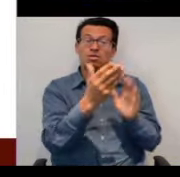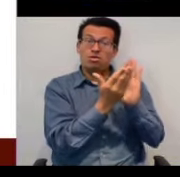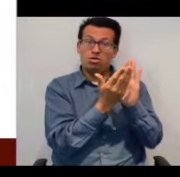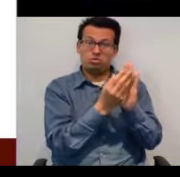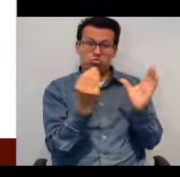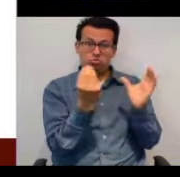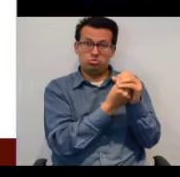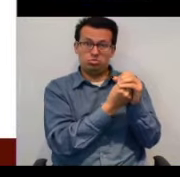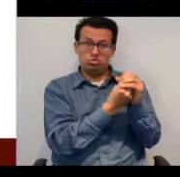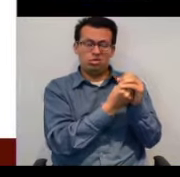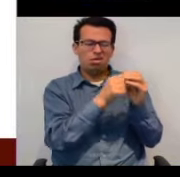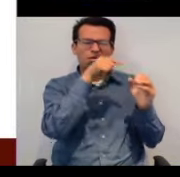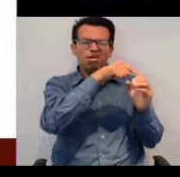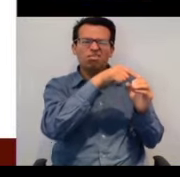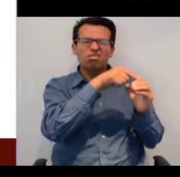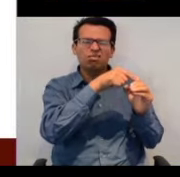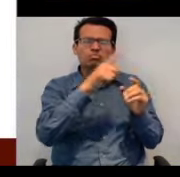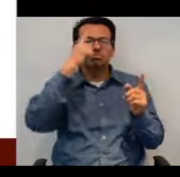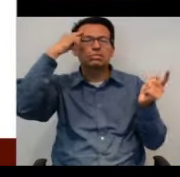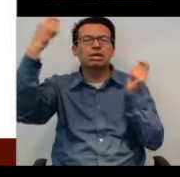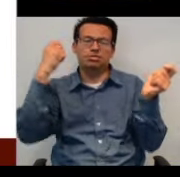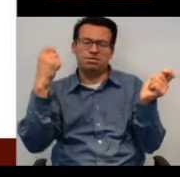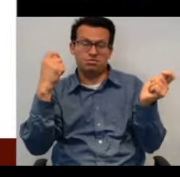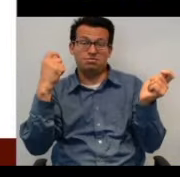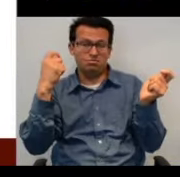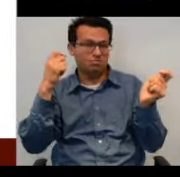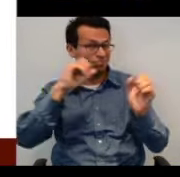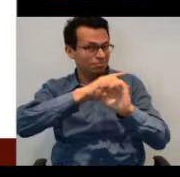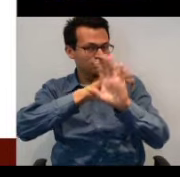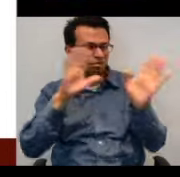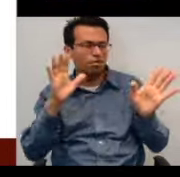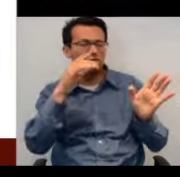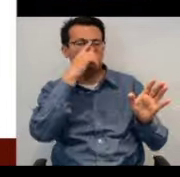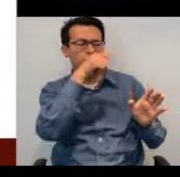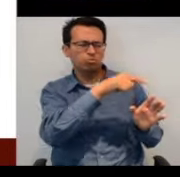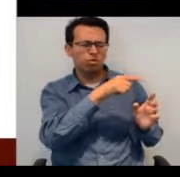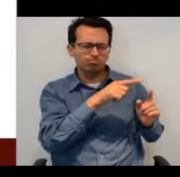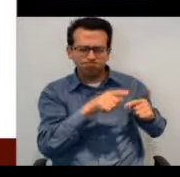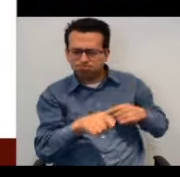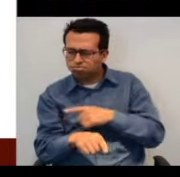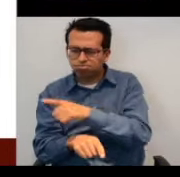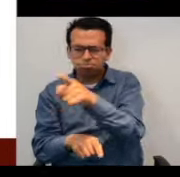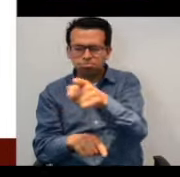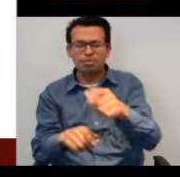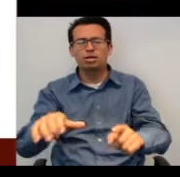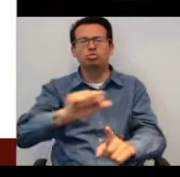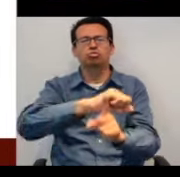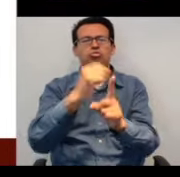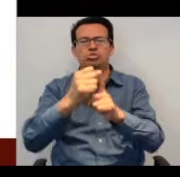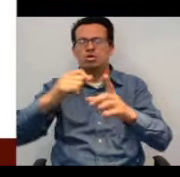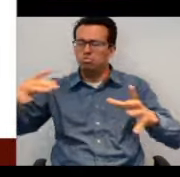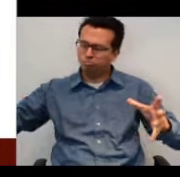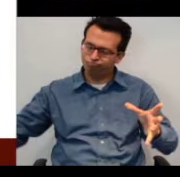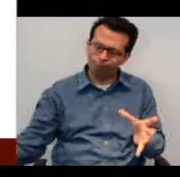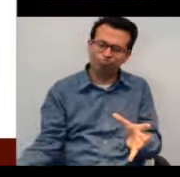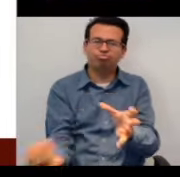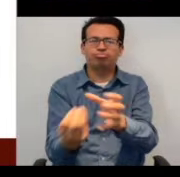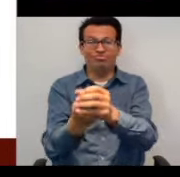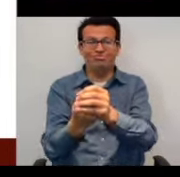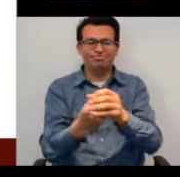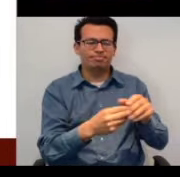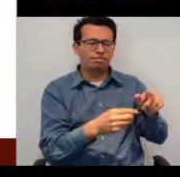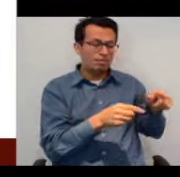central para llegar a la inclusión social. Tenemos una inclusión social que se compone de diferentes estrategias. Una de ellas es la educación, es